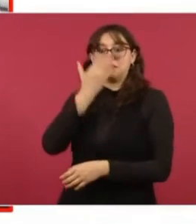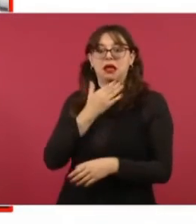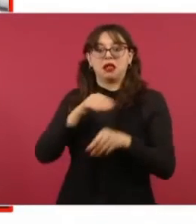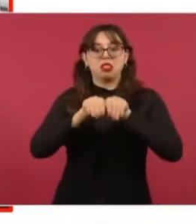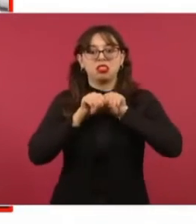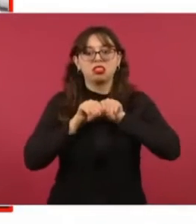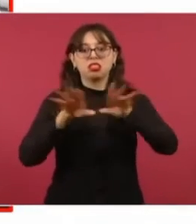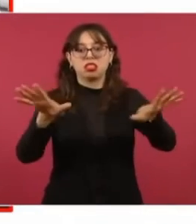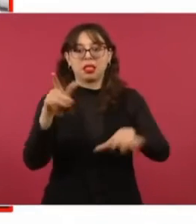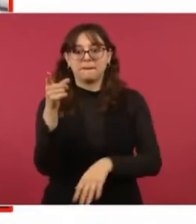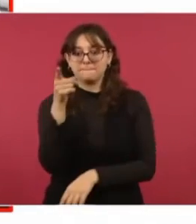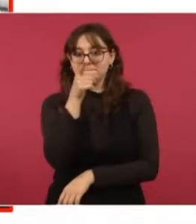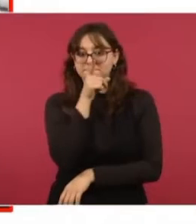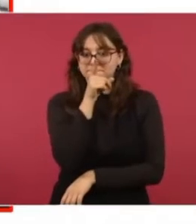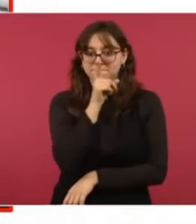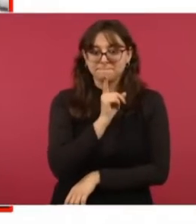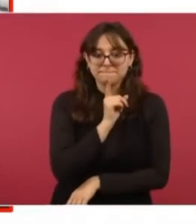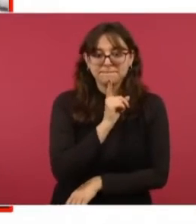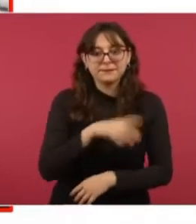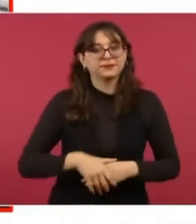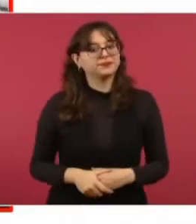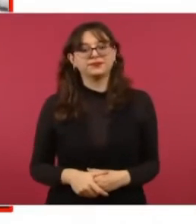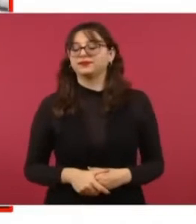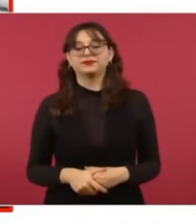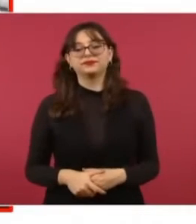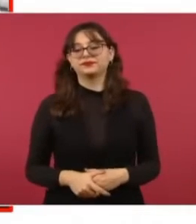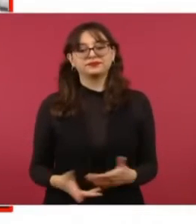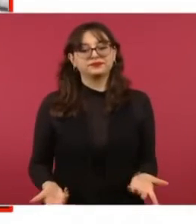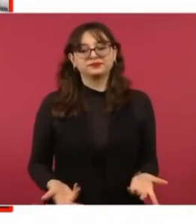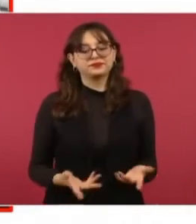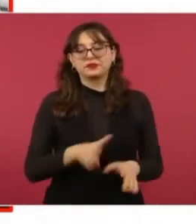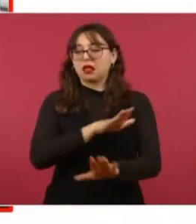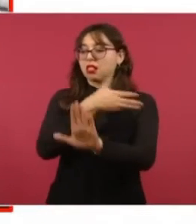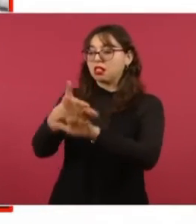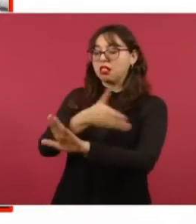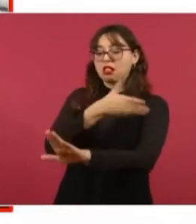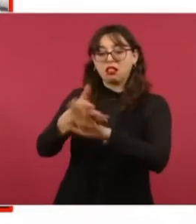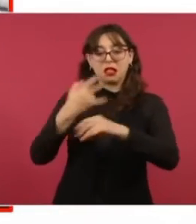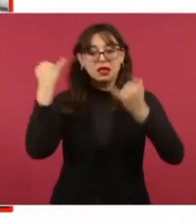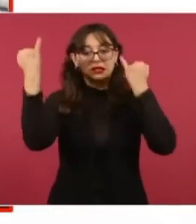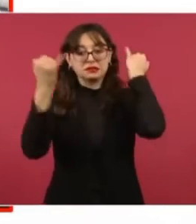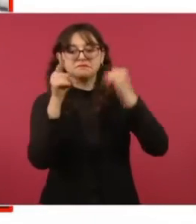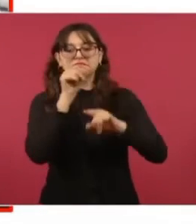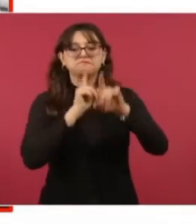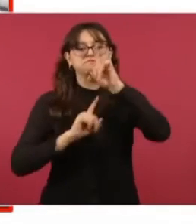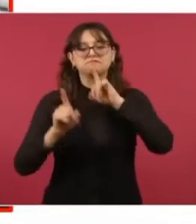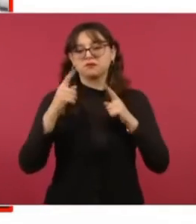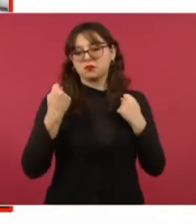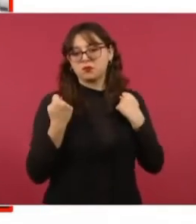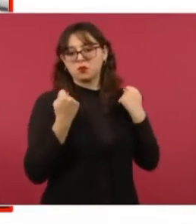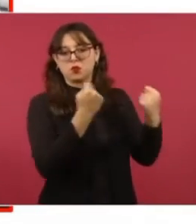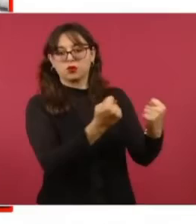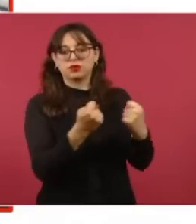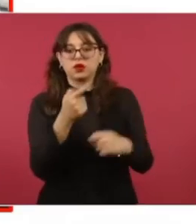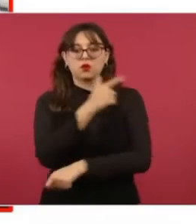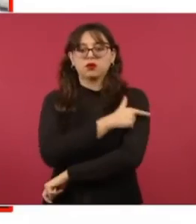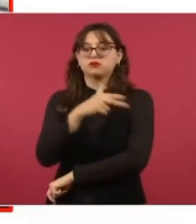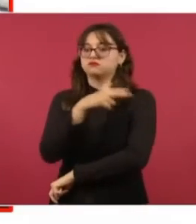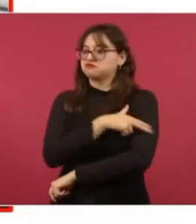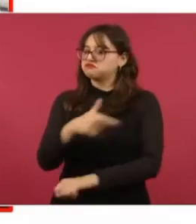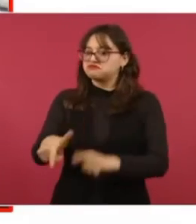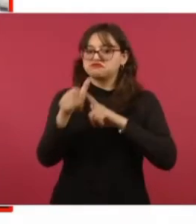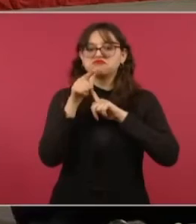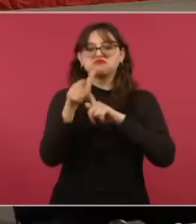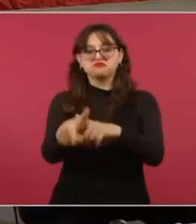de México seguirá cuidando y ayudando a la población que usa este sistema de transporte.